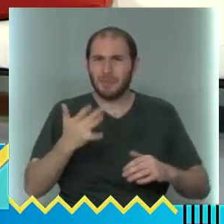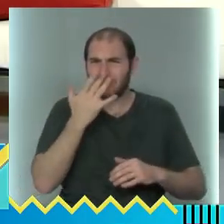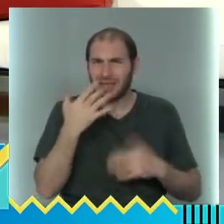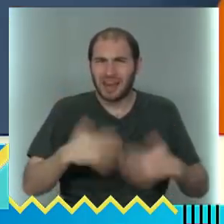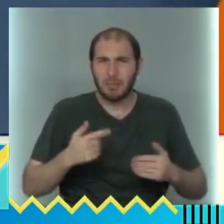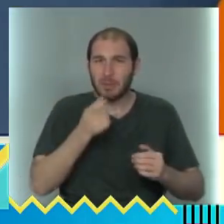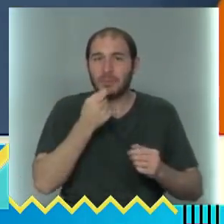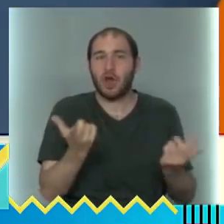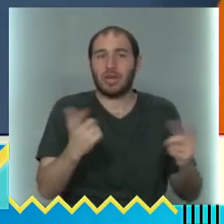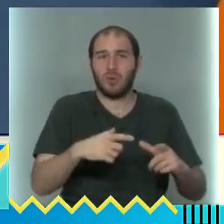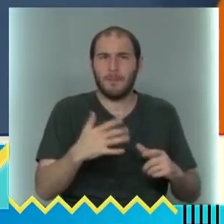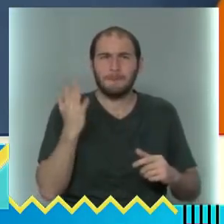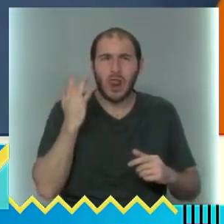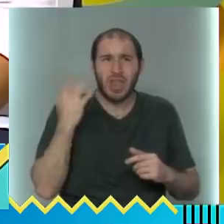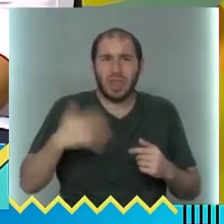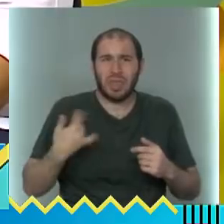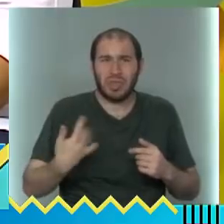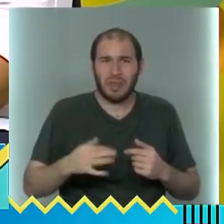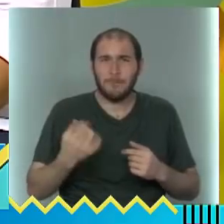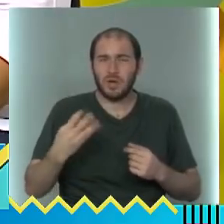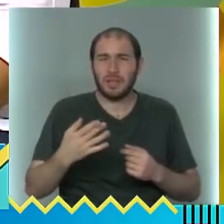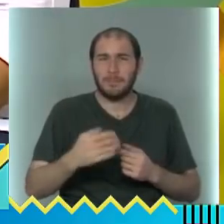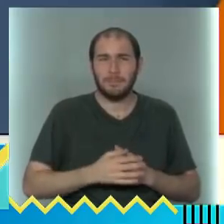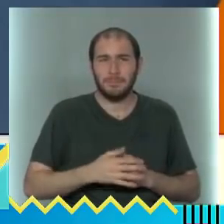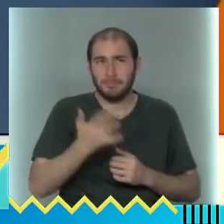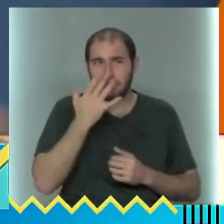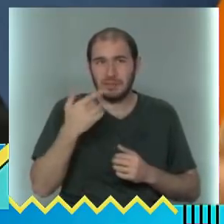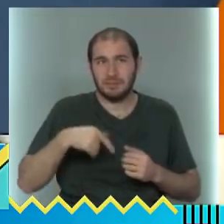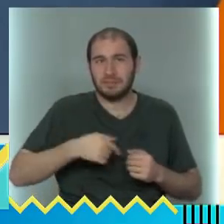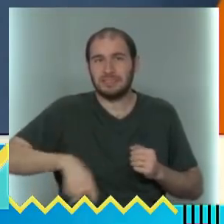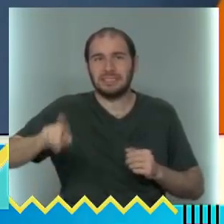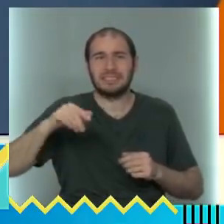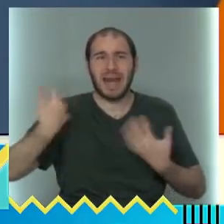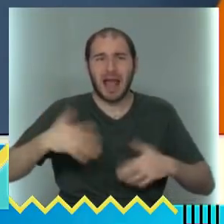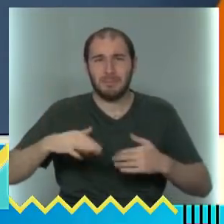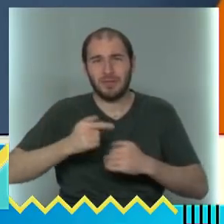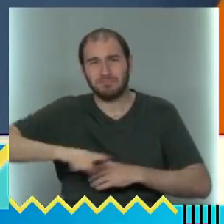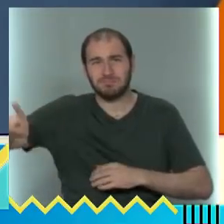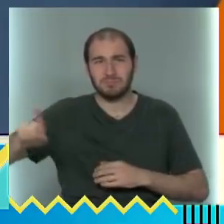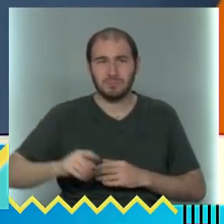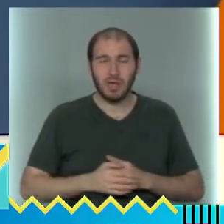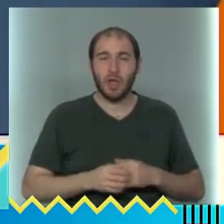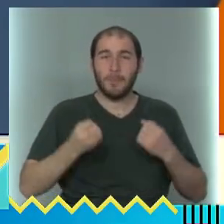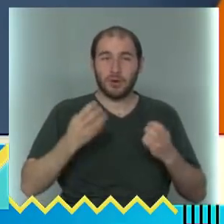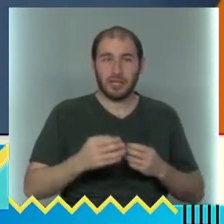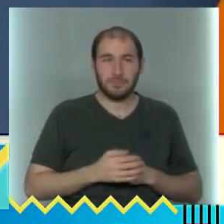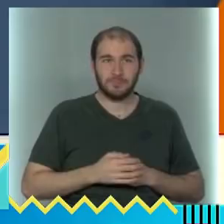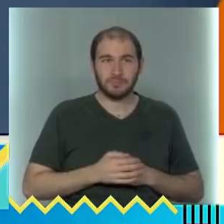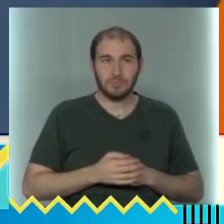baño, está en una reunión y me molesta a mí porque me dan ganas de hacer, y tengo que salir rápido a hacer. Porque si